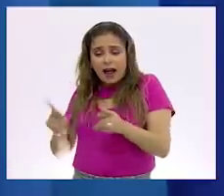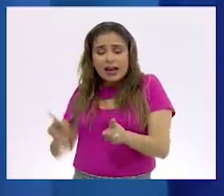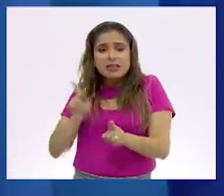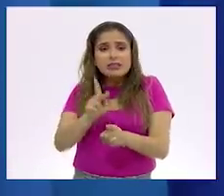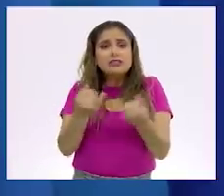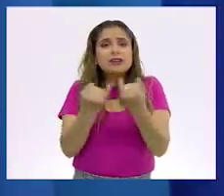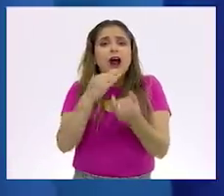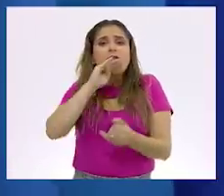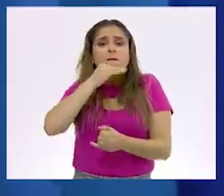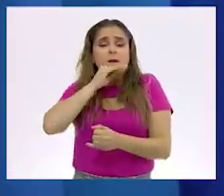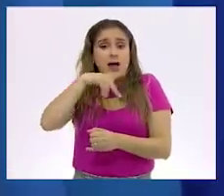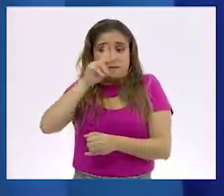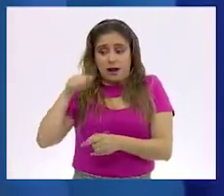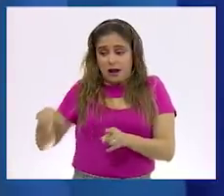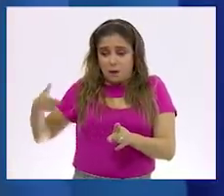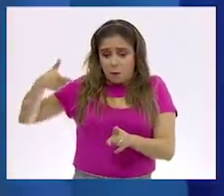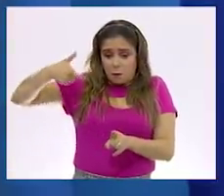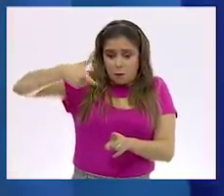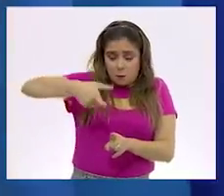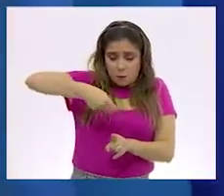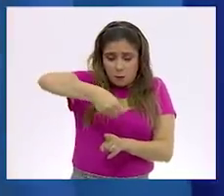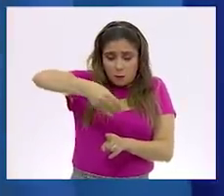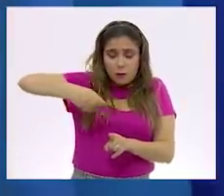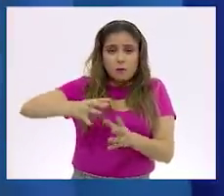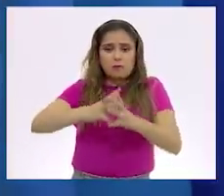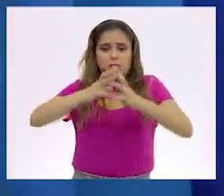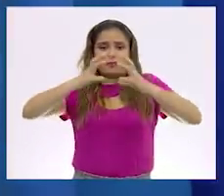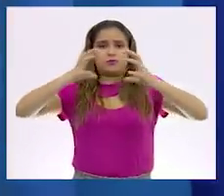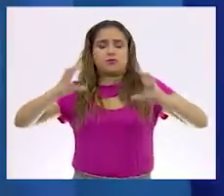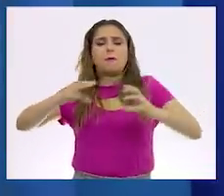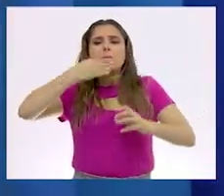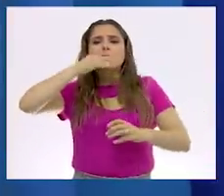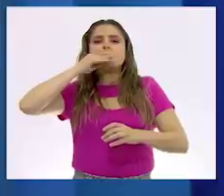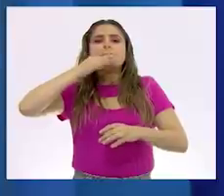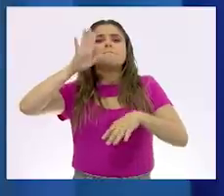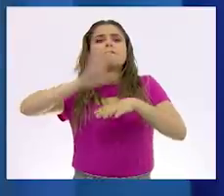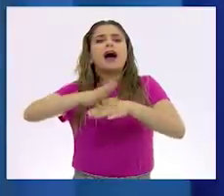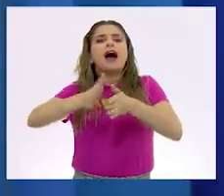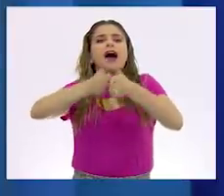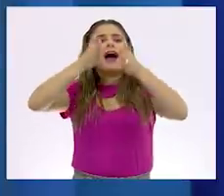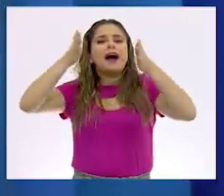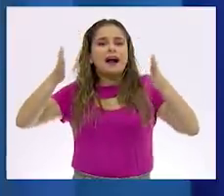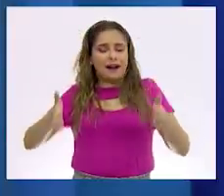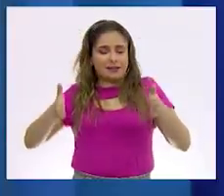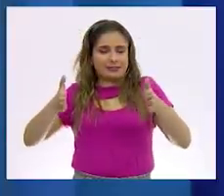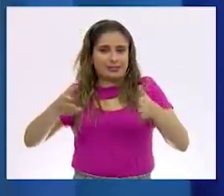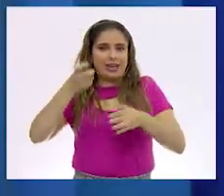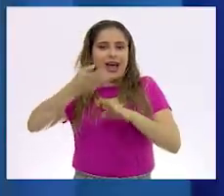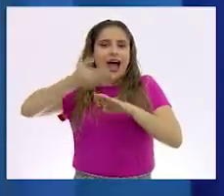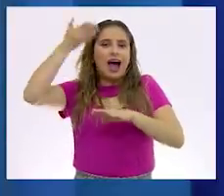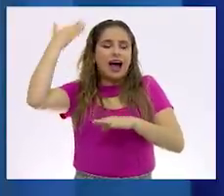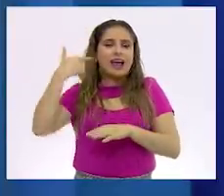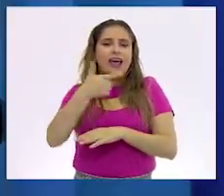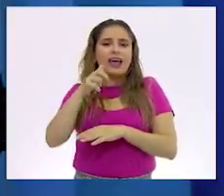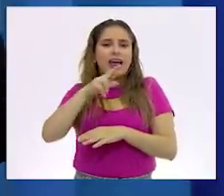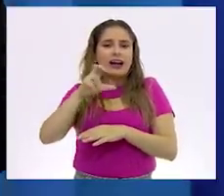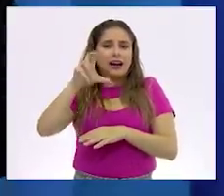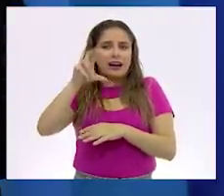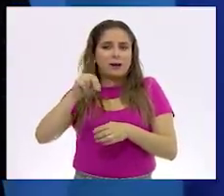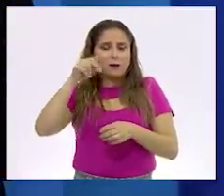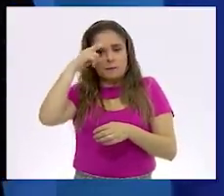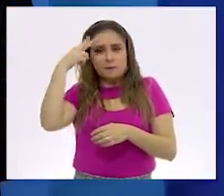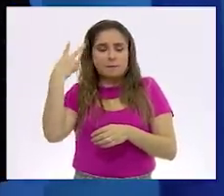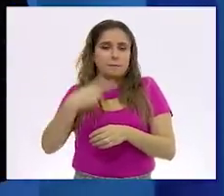resultado de la sección de los granos por los grupos nómadas y recolectores de Guerrero, México. Esa selección